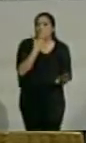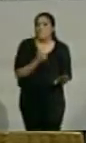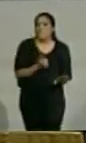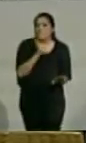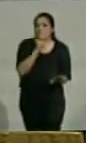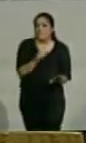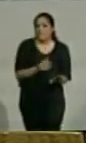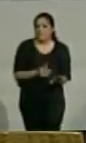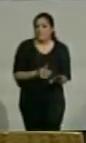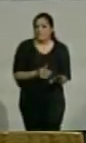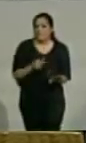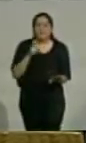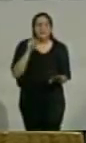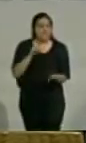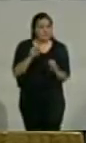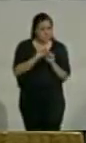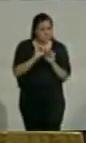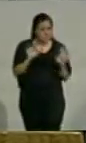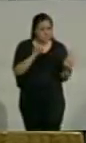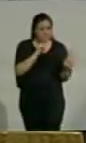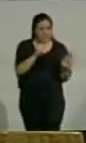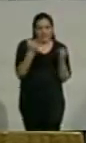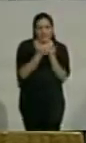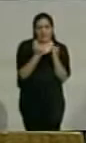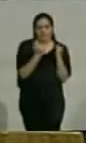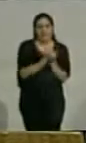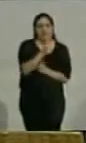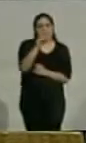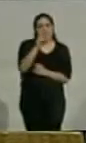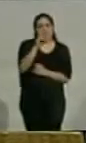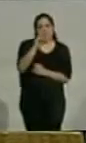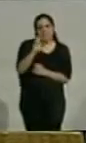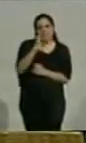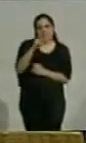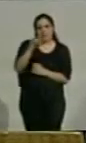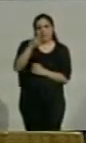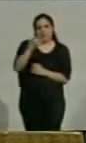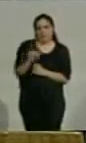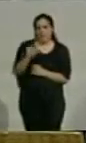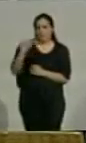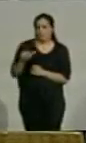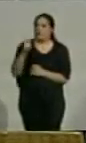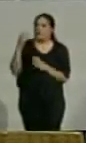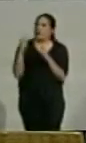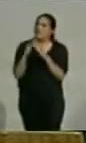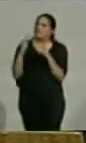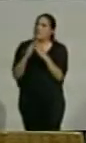Tampoco has aclarado, al igual que Peña Nieto, lo de una Casa Blanca por ahí.